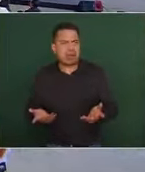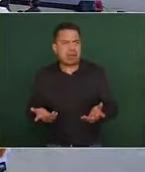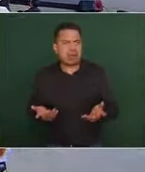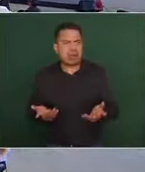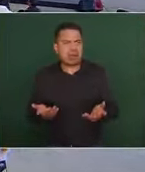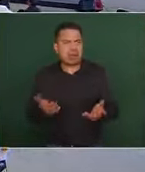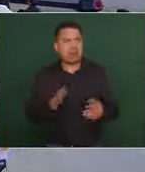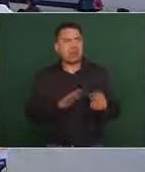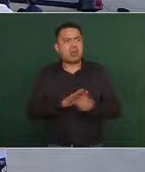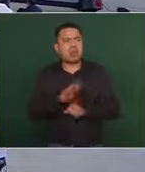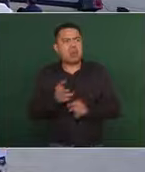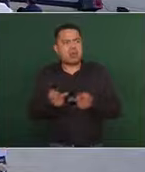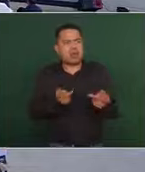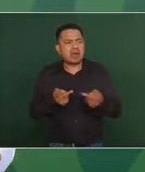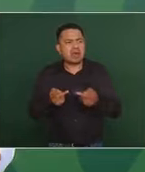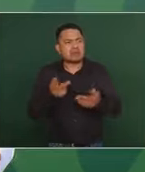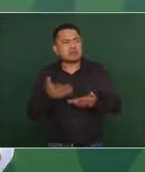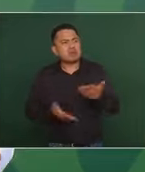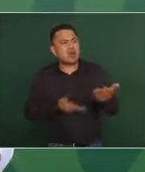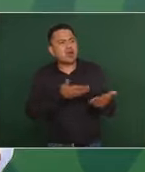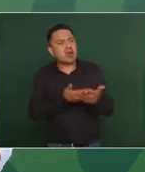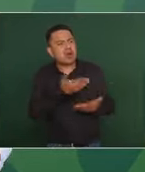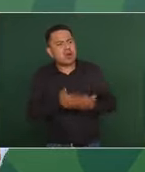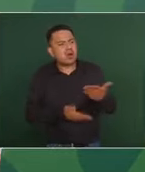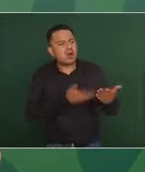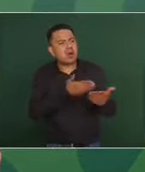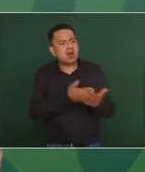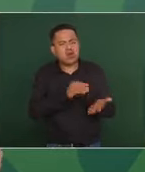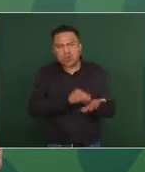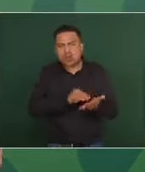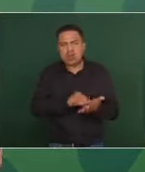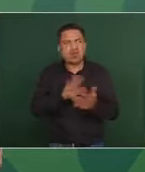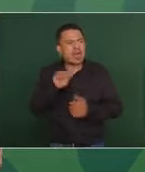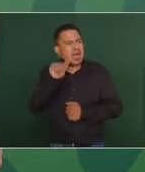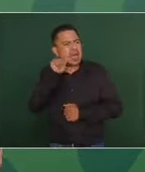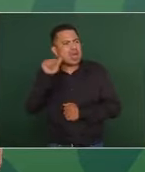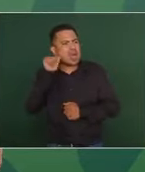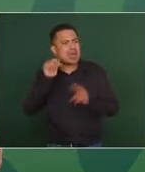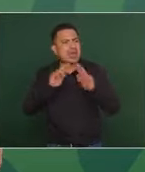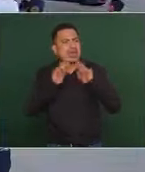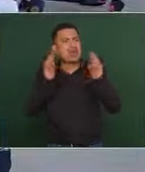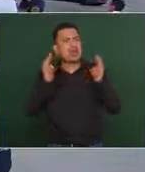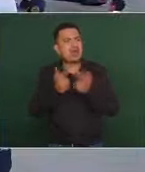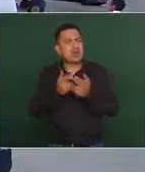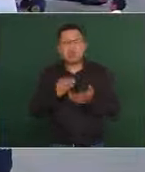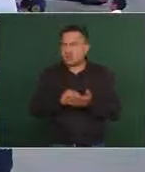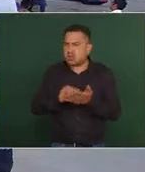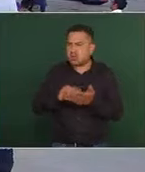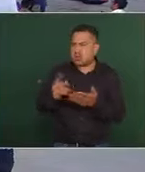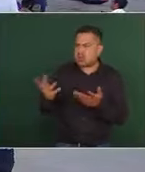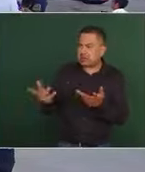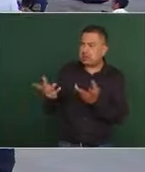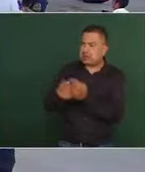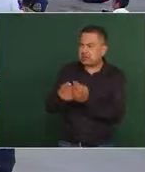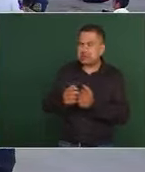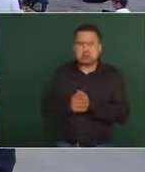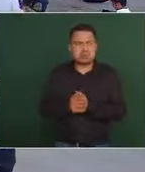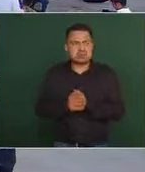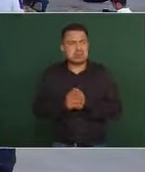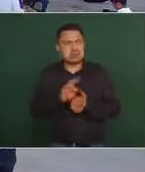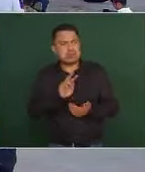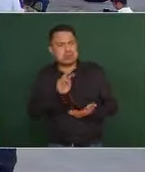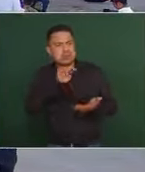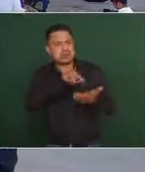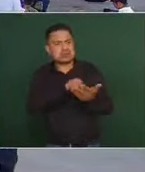qué planteamiento se les ha hecho. Todavía creo que ayer tuvieron una reunión, ¿no? Sí, ayer se levantaron de la mesa. Se levantaron